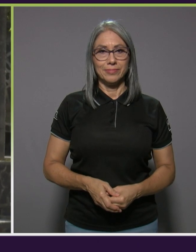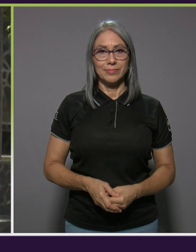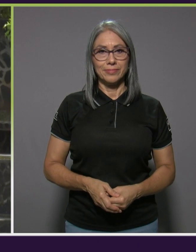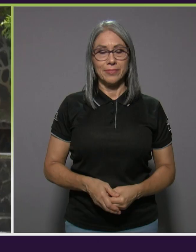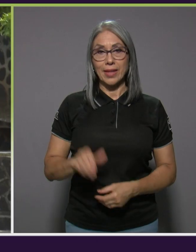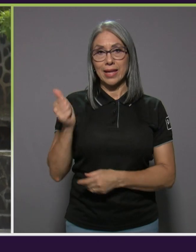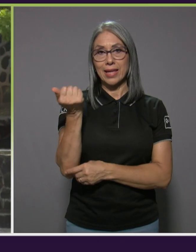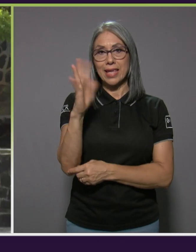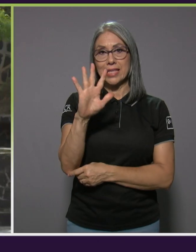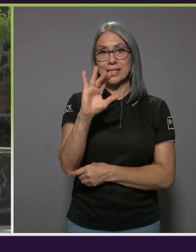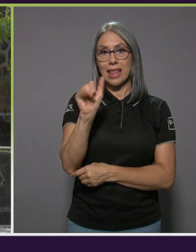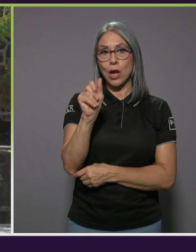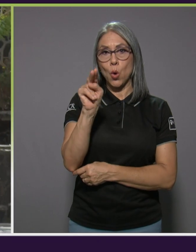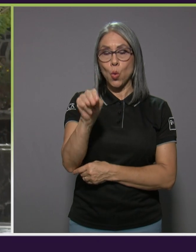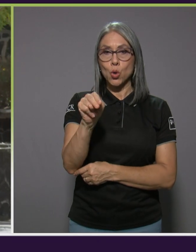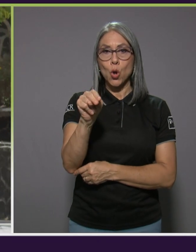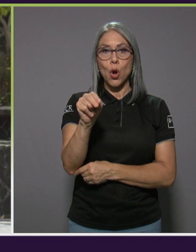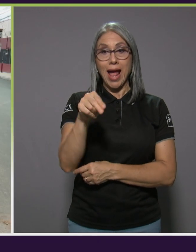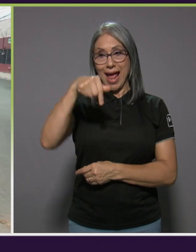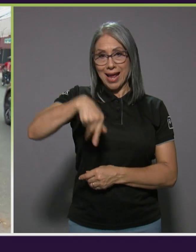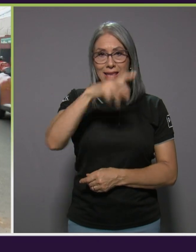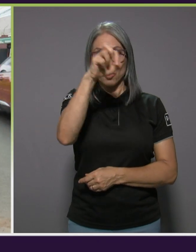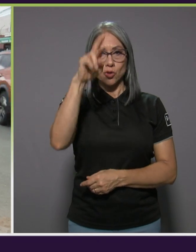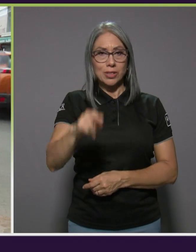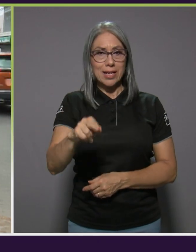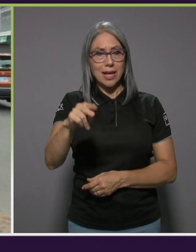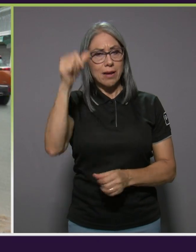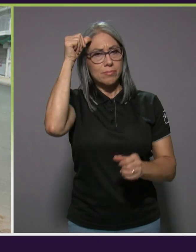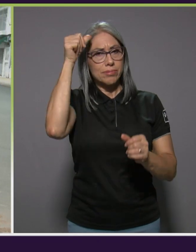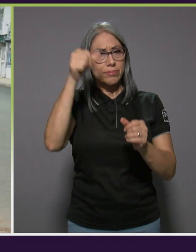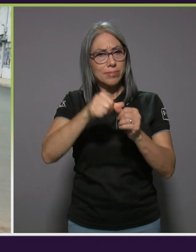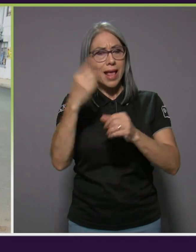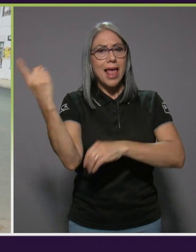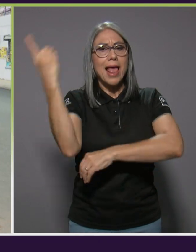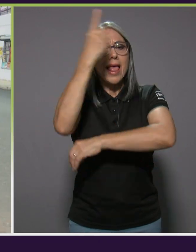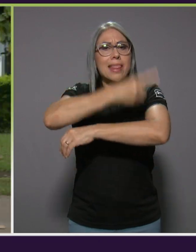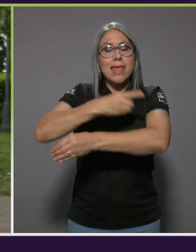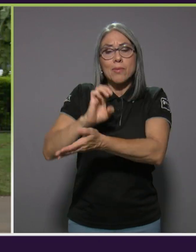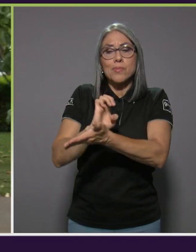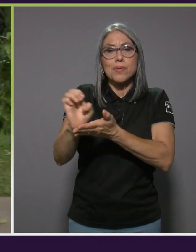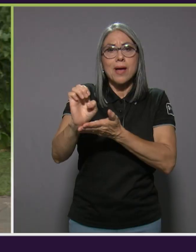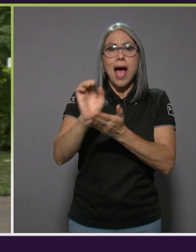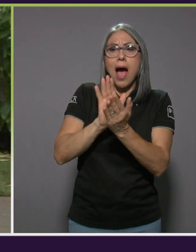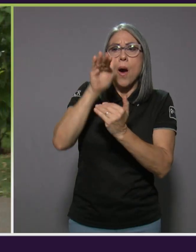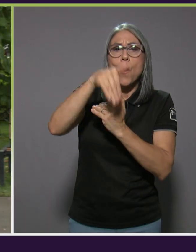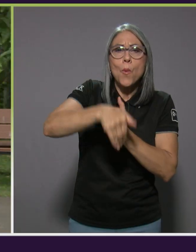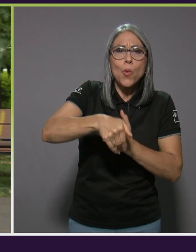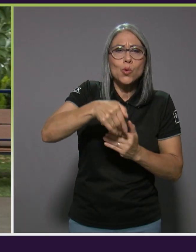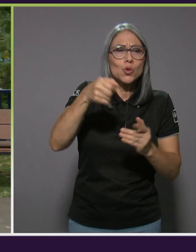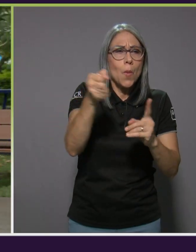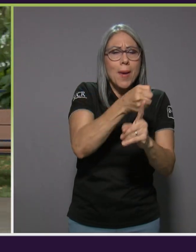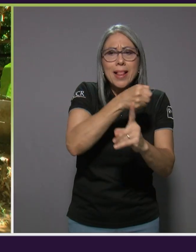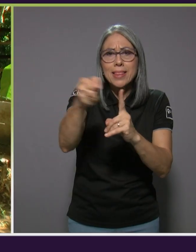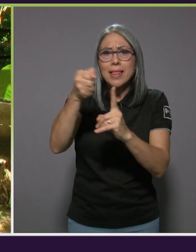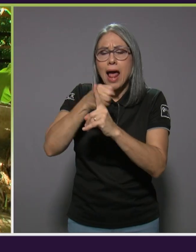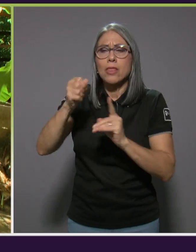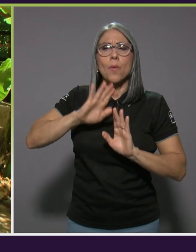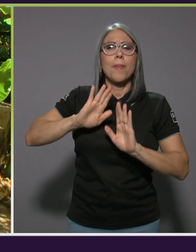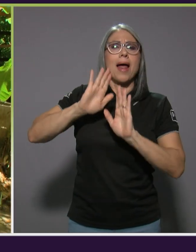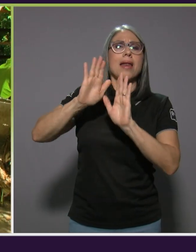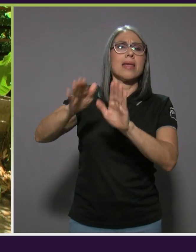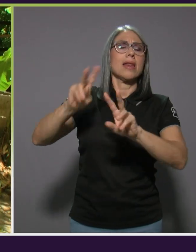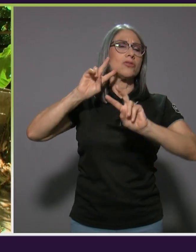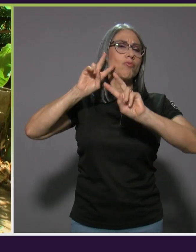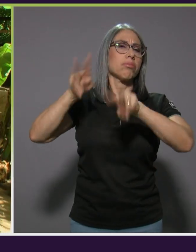El 15 de junio se conmemora en Costa Rica el Día contra el Abuso, el Maltrato, la Marginación y la Negligencia hacia